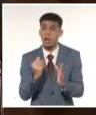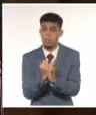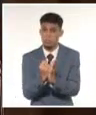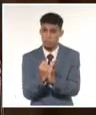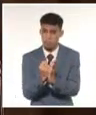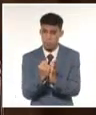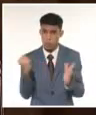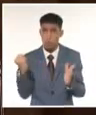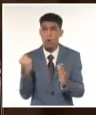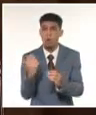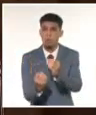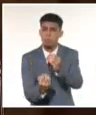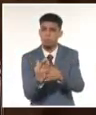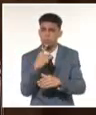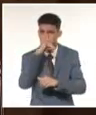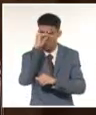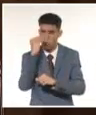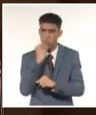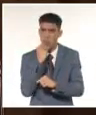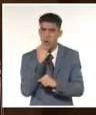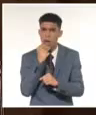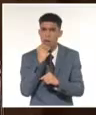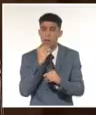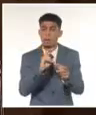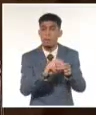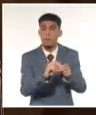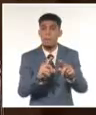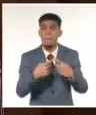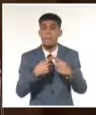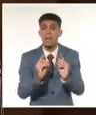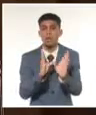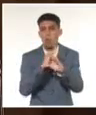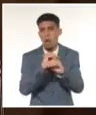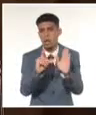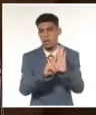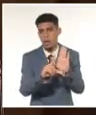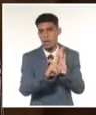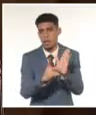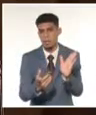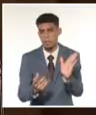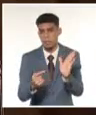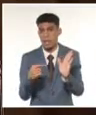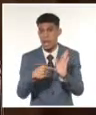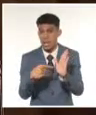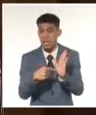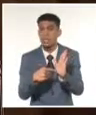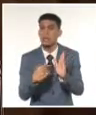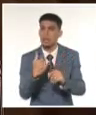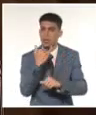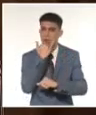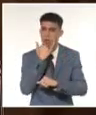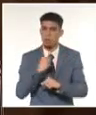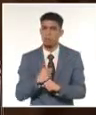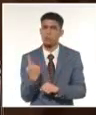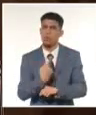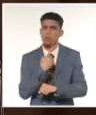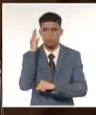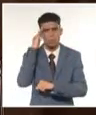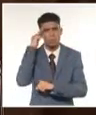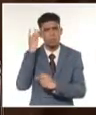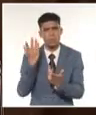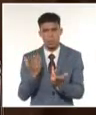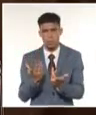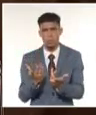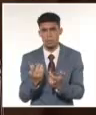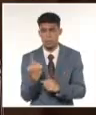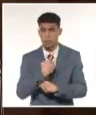marcos legales y regulatorios sólidos y sin una política de comunicación que la tradujera a su expresión